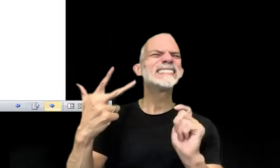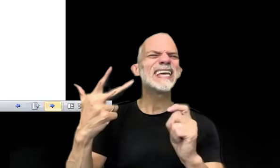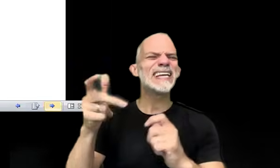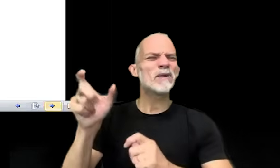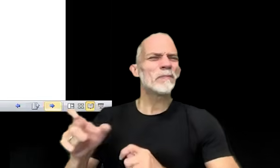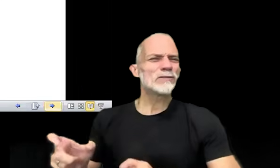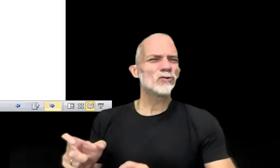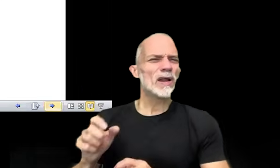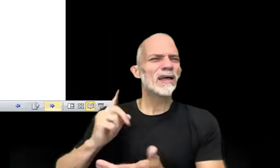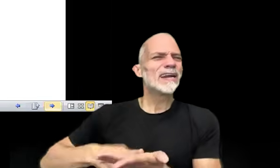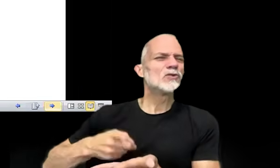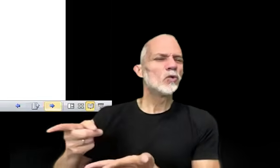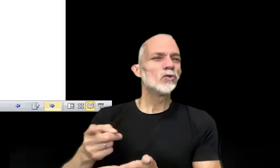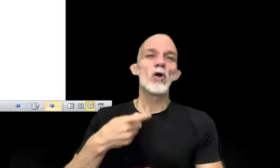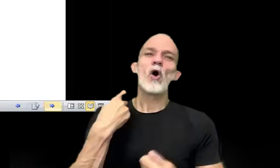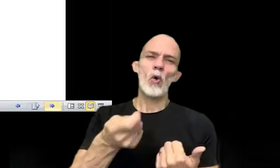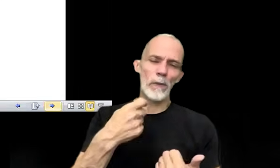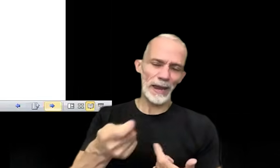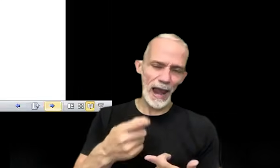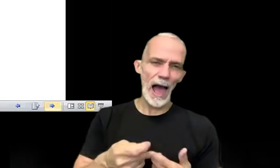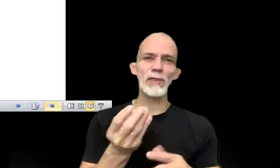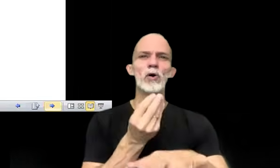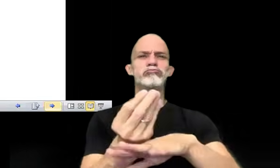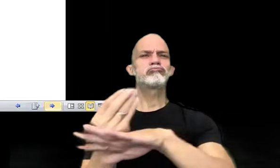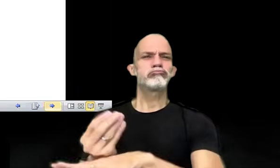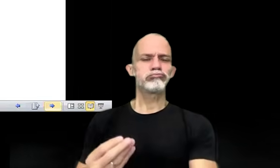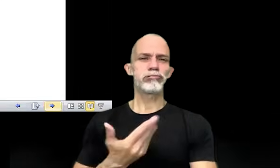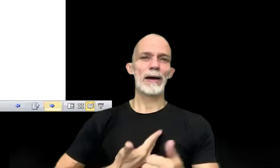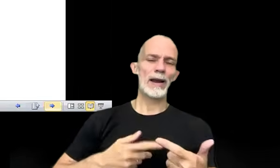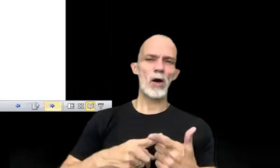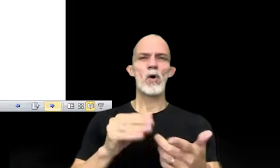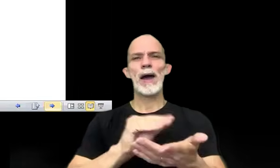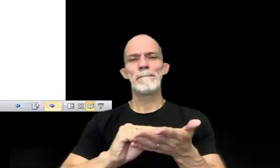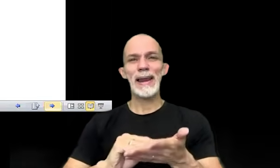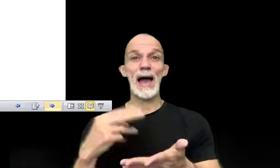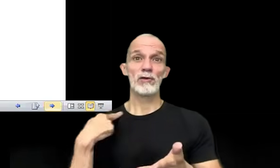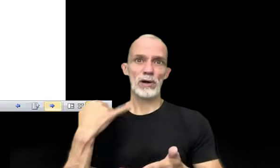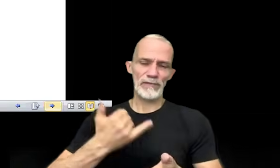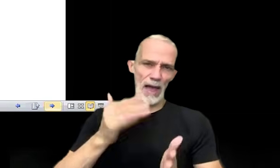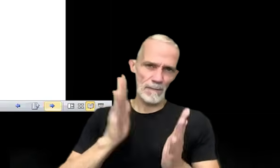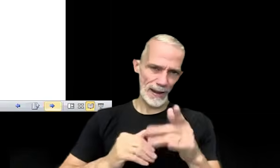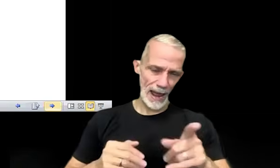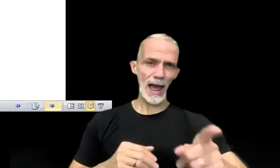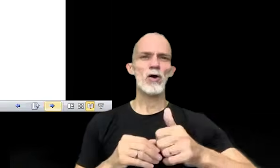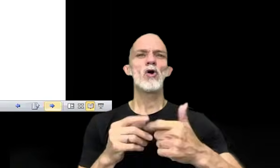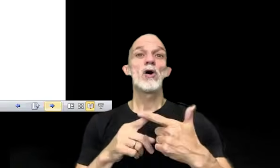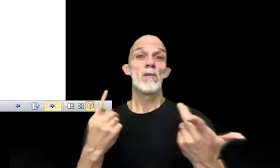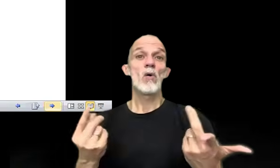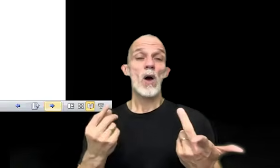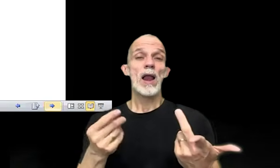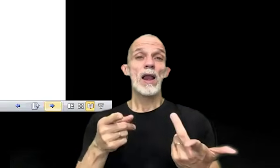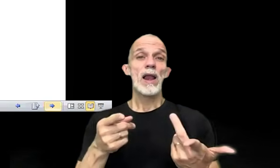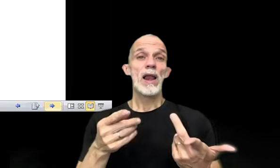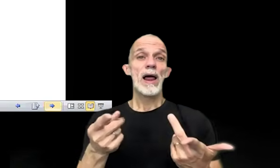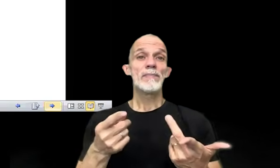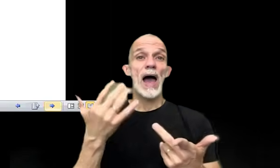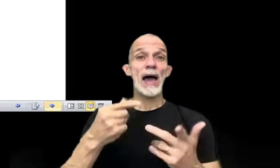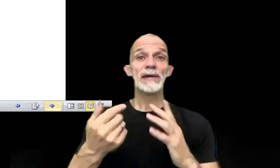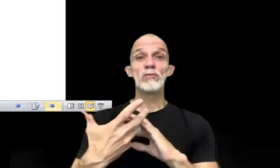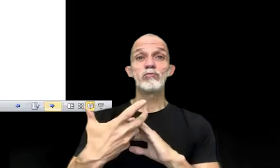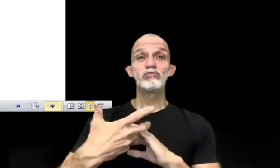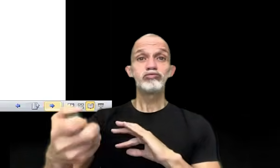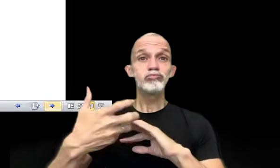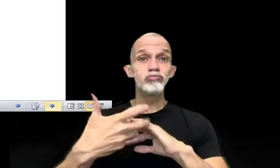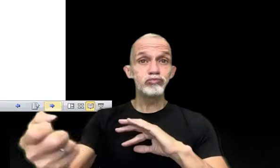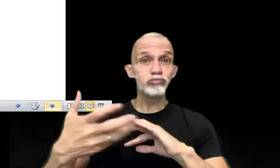de esas personas los jubilados que ejercen cargos públicos, empleados en relación de dependencia, a los cuales se les